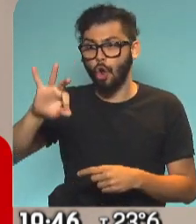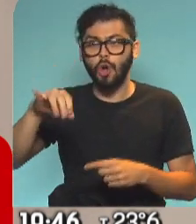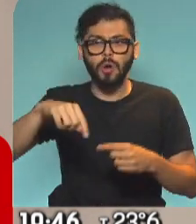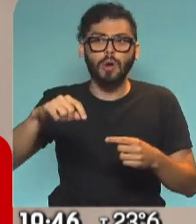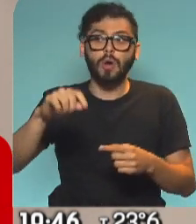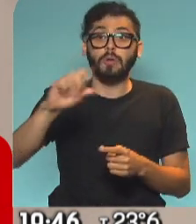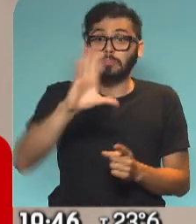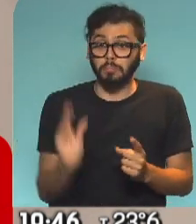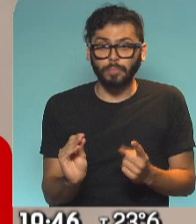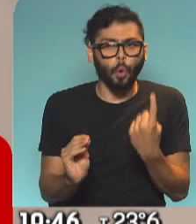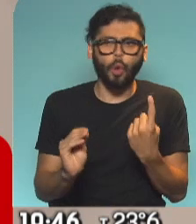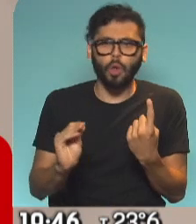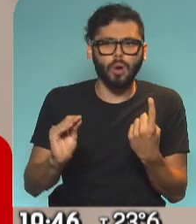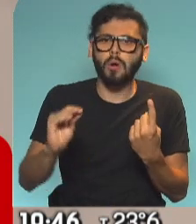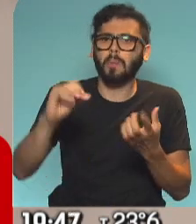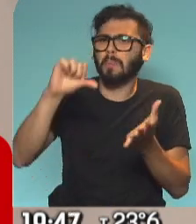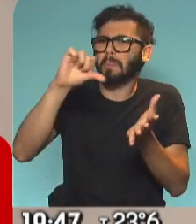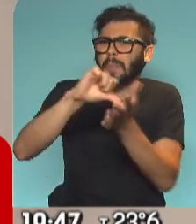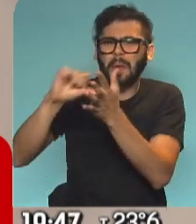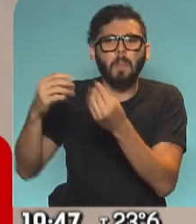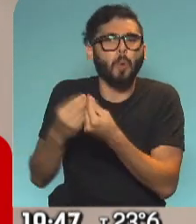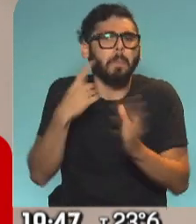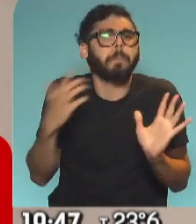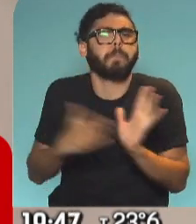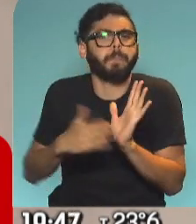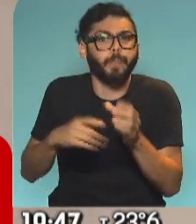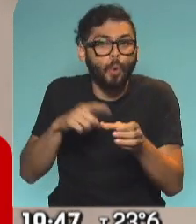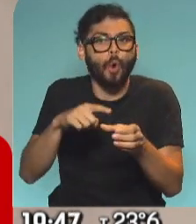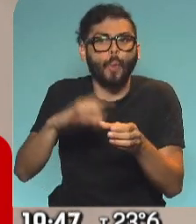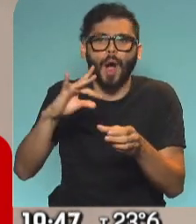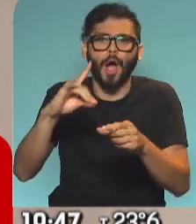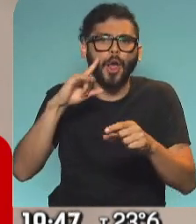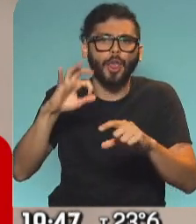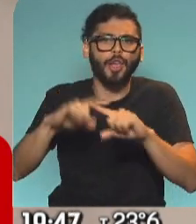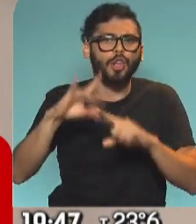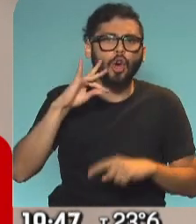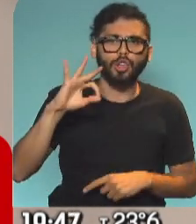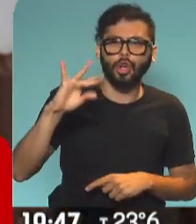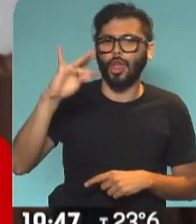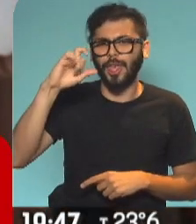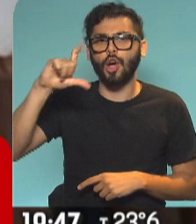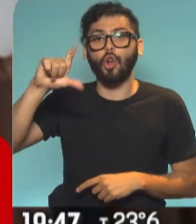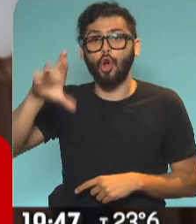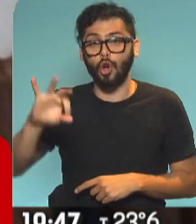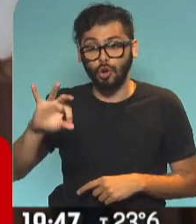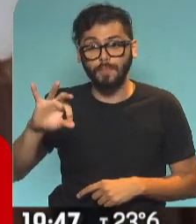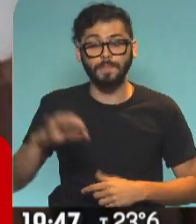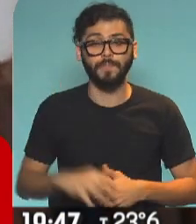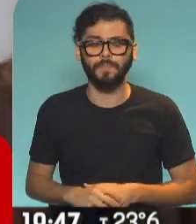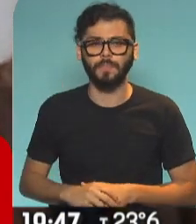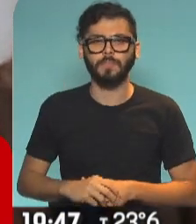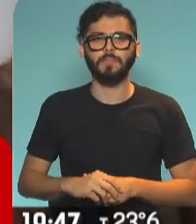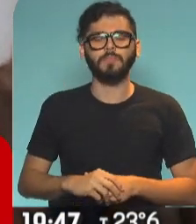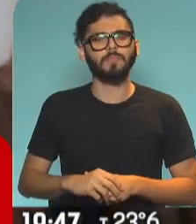sino en prácticamente la mayoría de los países del mundo para el tratamiento de esta enfermedad. No se han reportado casos